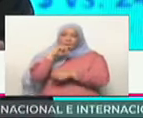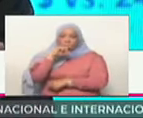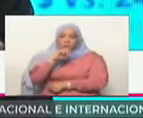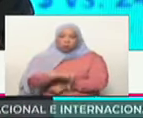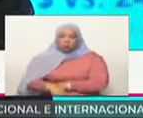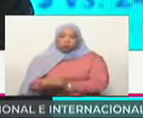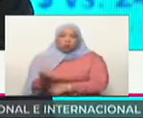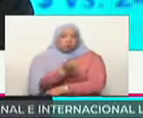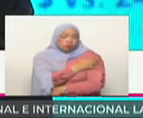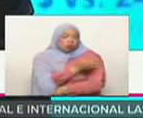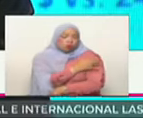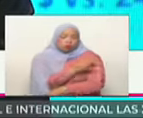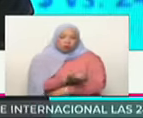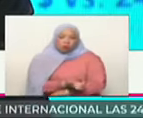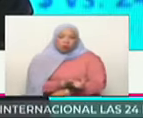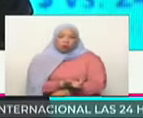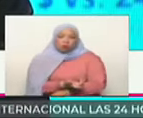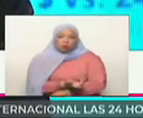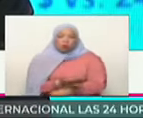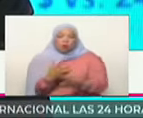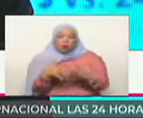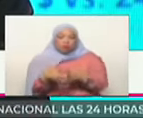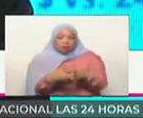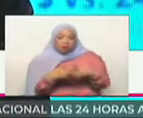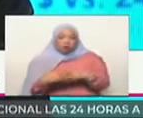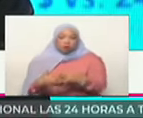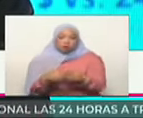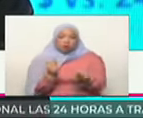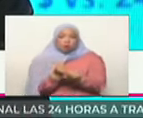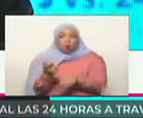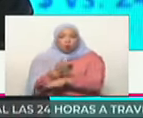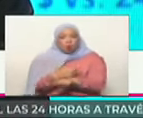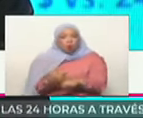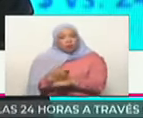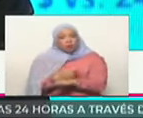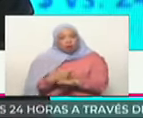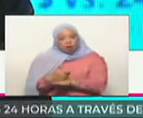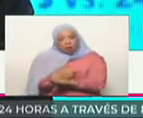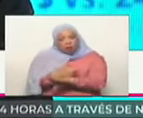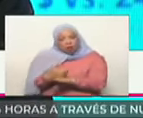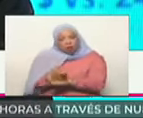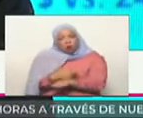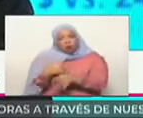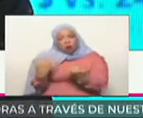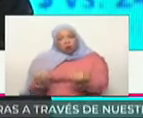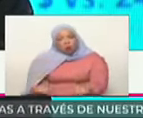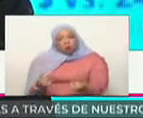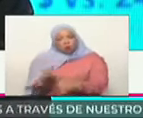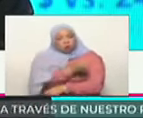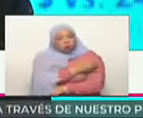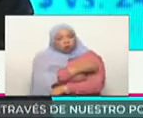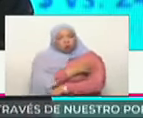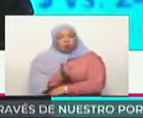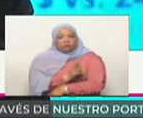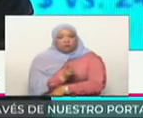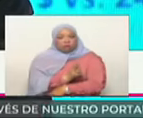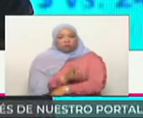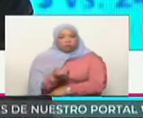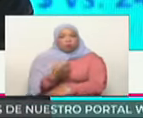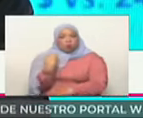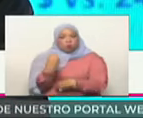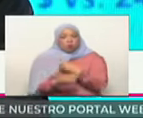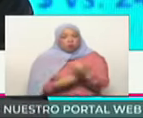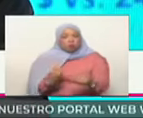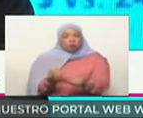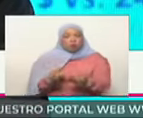la ultraderecha. Los Estados Unidos de Norteamérica, el gobierno imperialista, le impuso a la oposición venezolana una opción